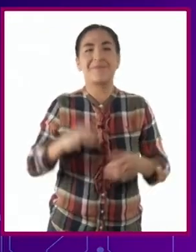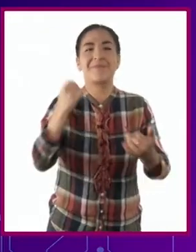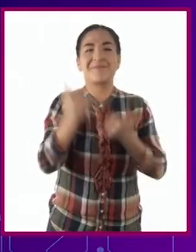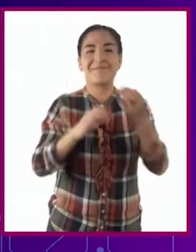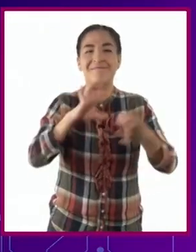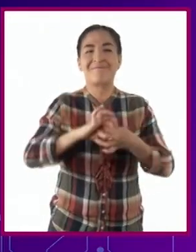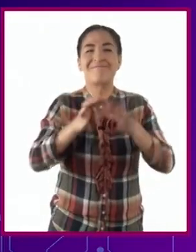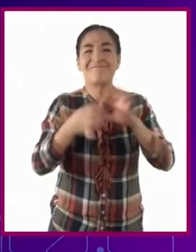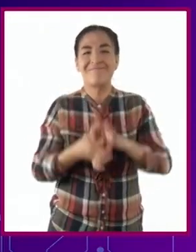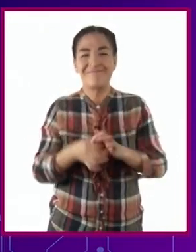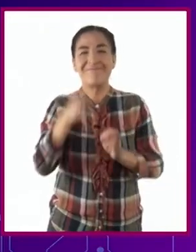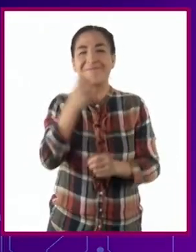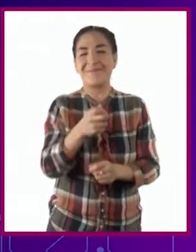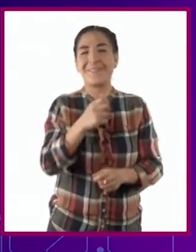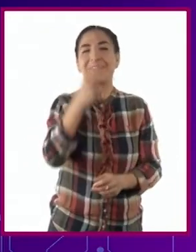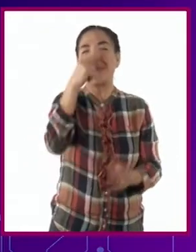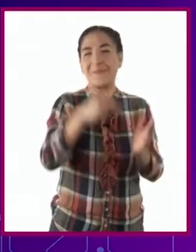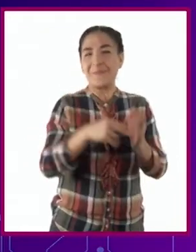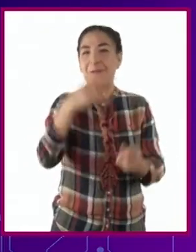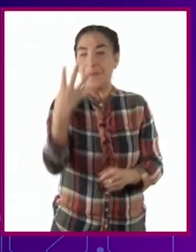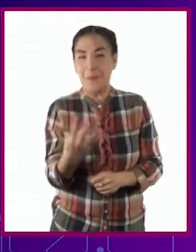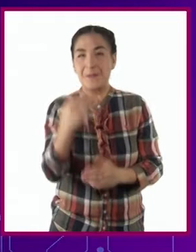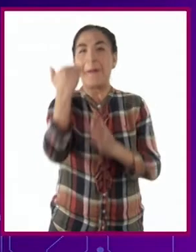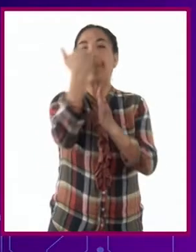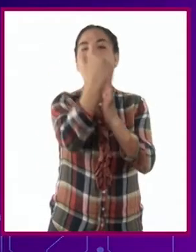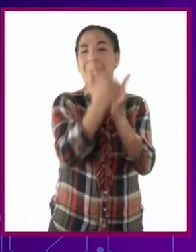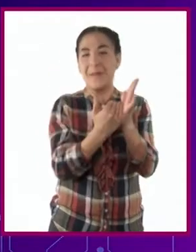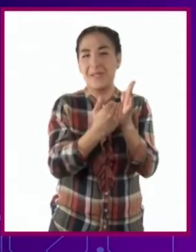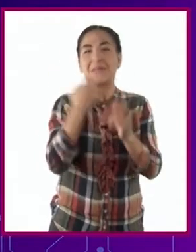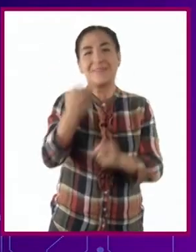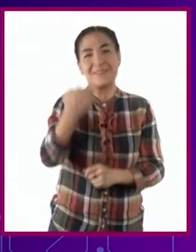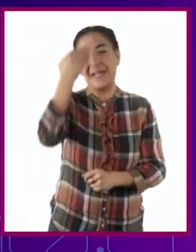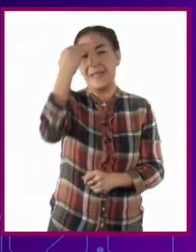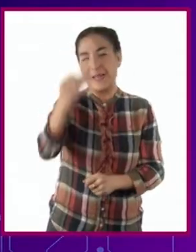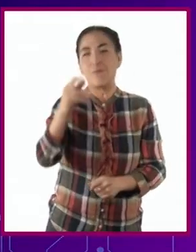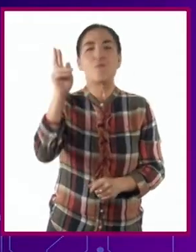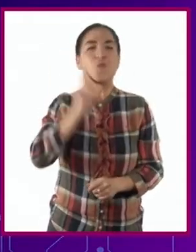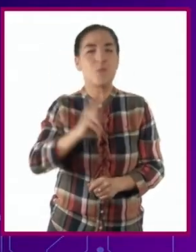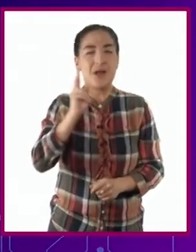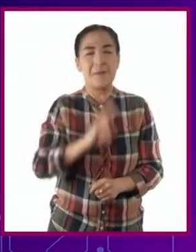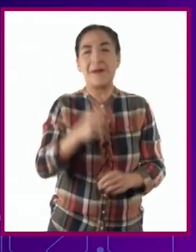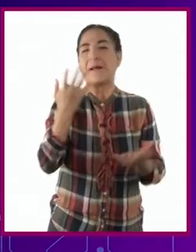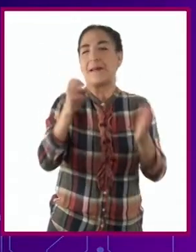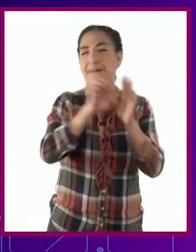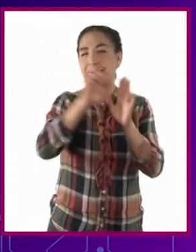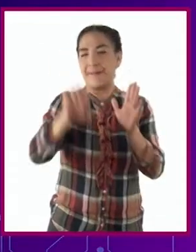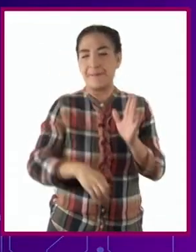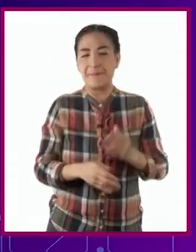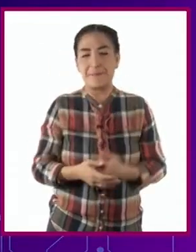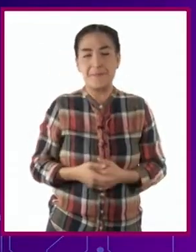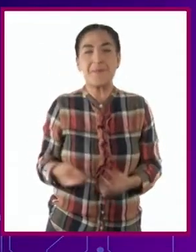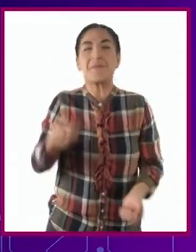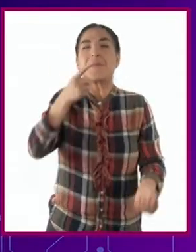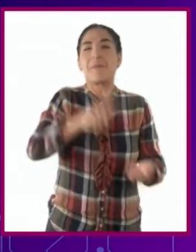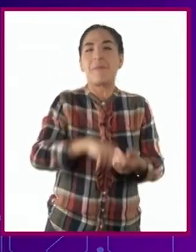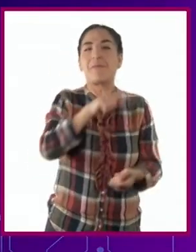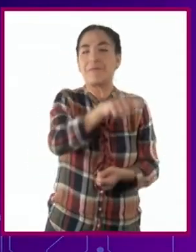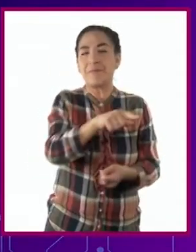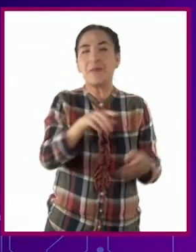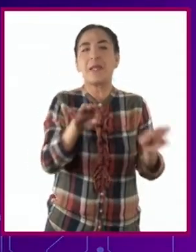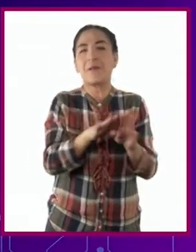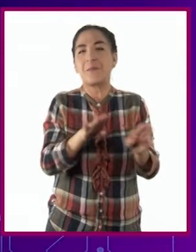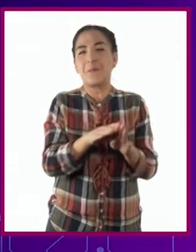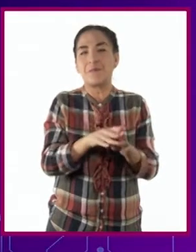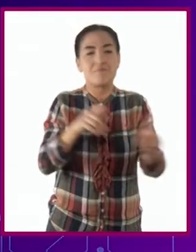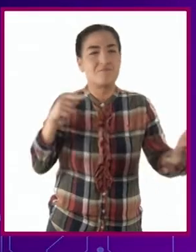de Atenas en 2004, disminuyeron el tiempo de la prueba, es decir, se estableció un nuevo